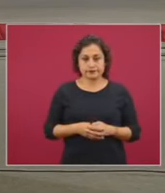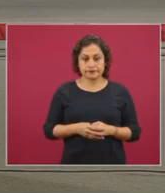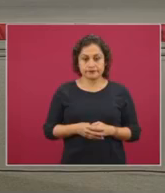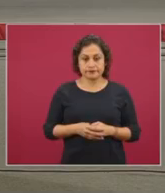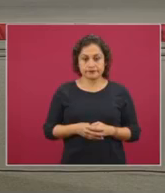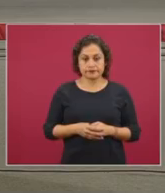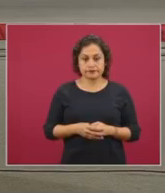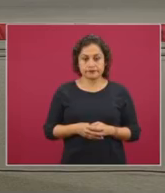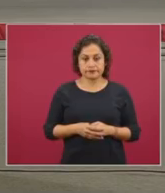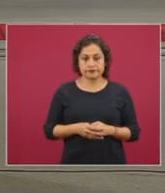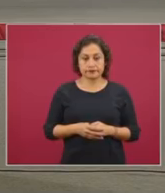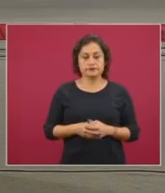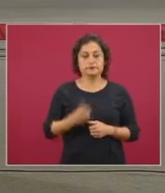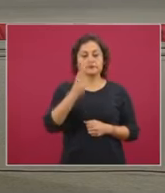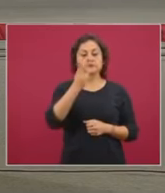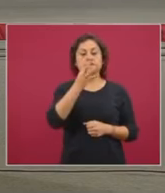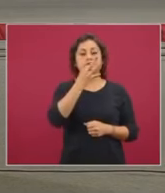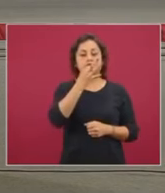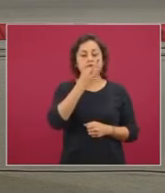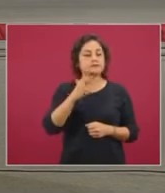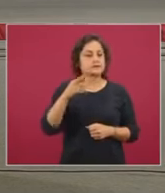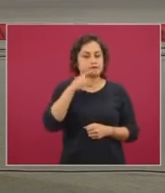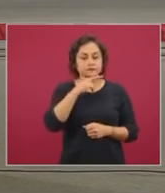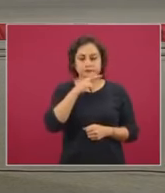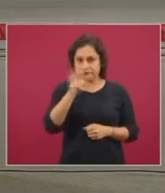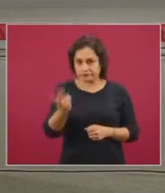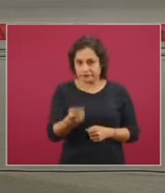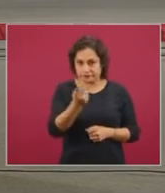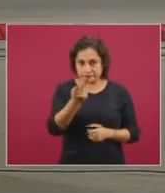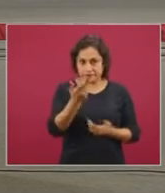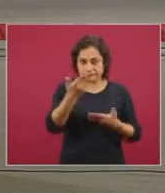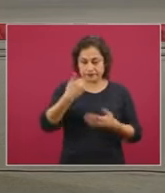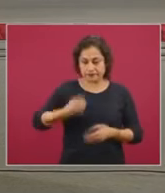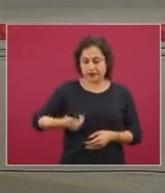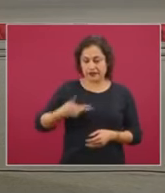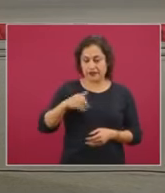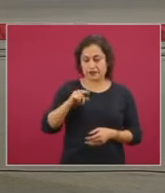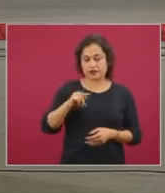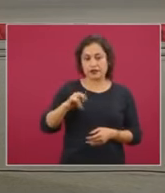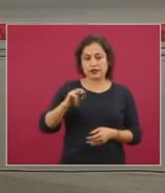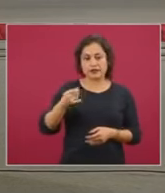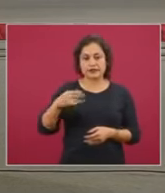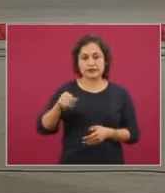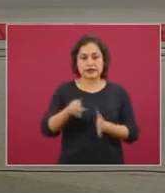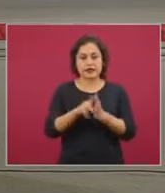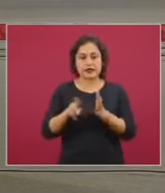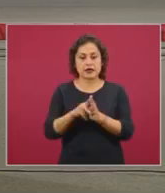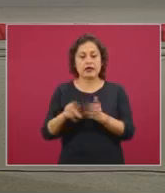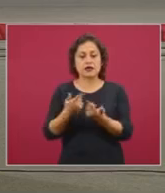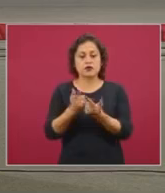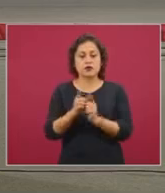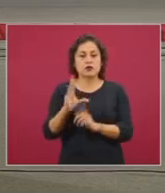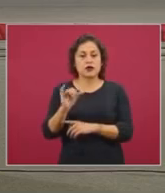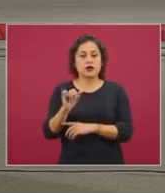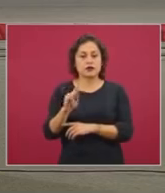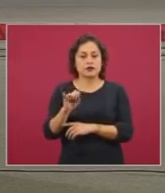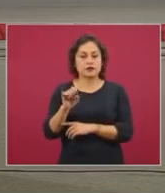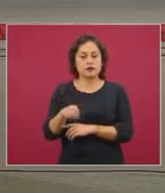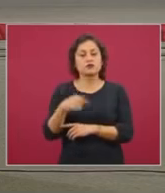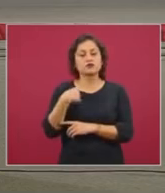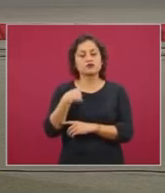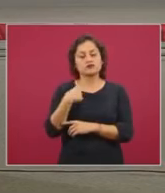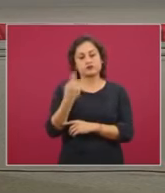Pues sí, todavía quedan 2 minutos. Rápidamente, doctor. Héctor García, de Diario Basta y Grupo Cantón. En el primer